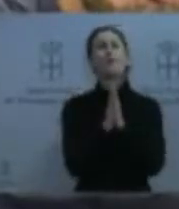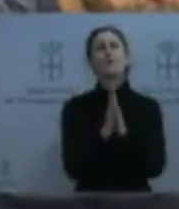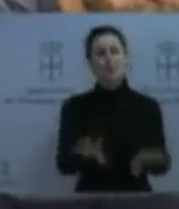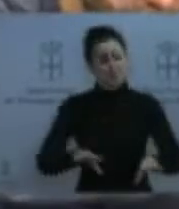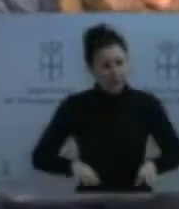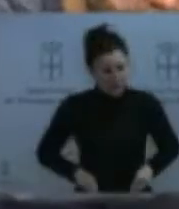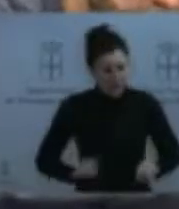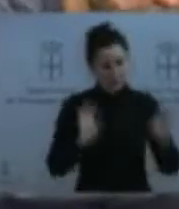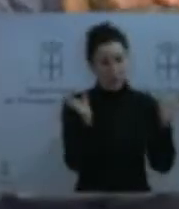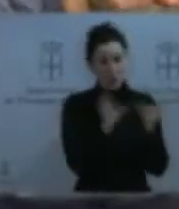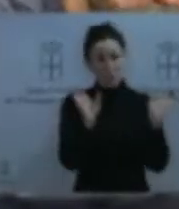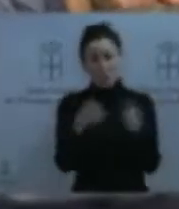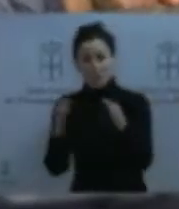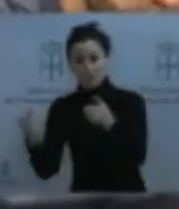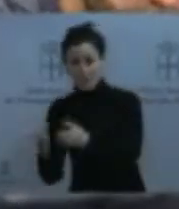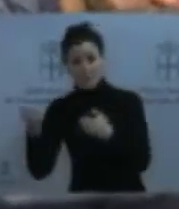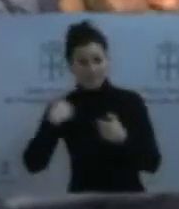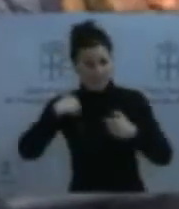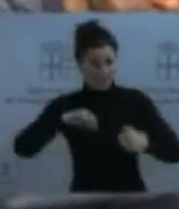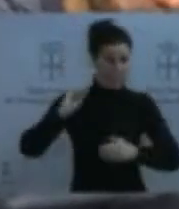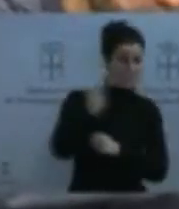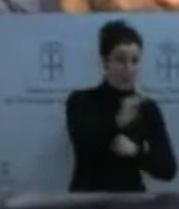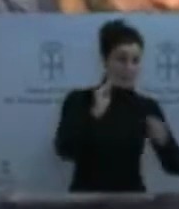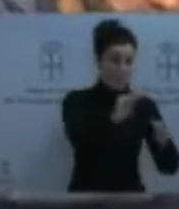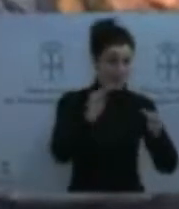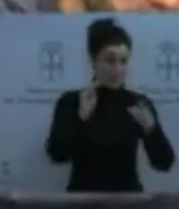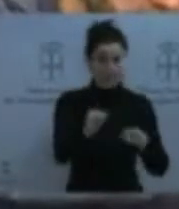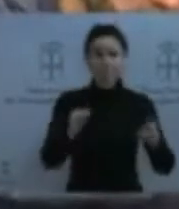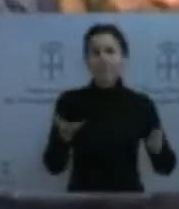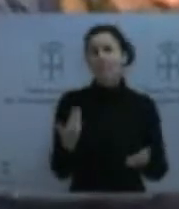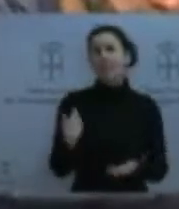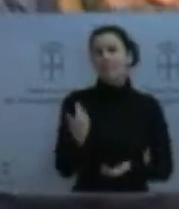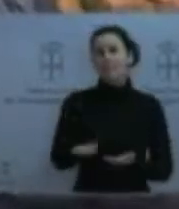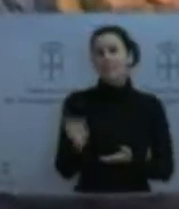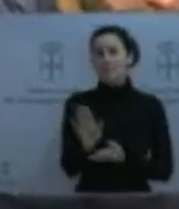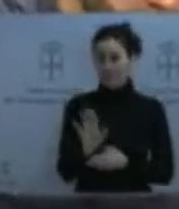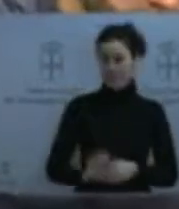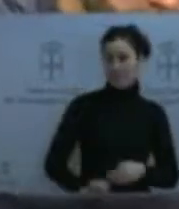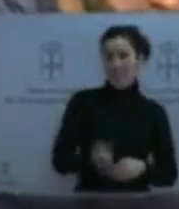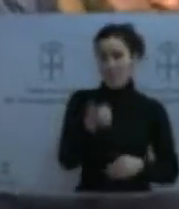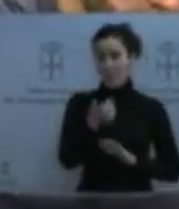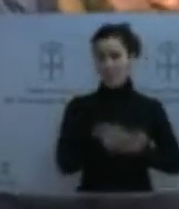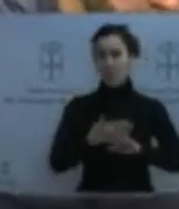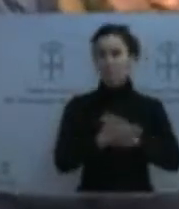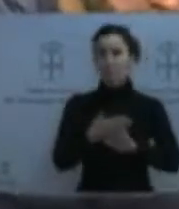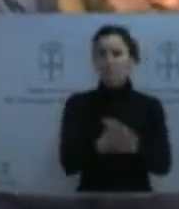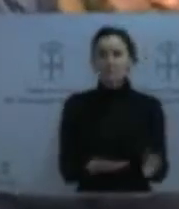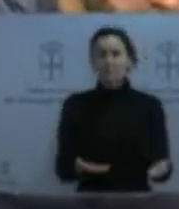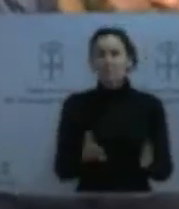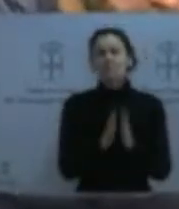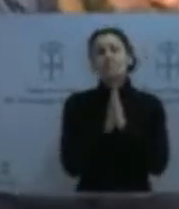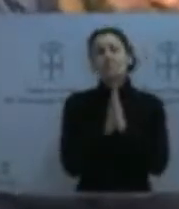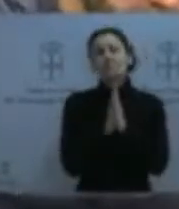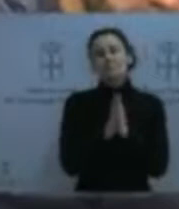se aprobó una moción en esta Cámara en ese sentido. Consulte con los investigadores, tenga a bien reunirse con